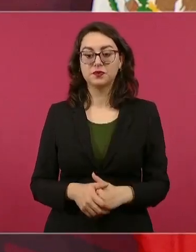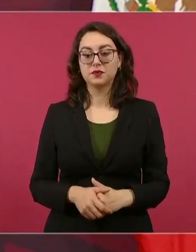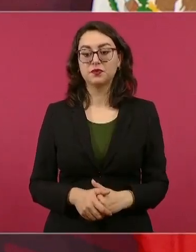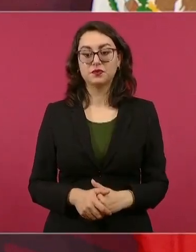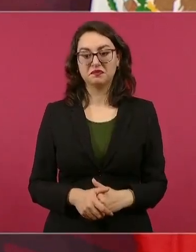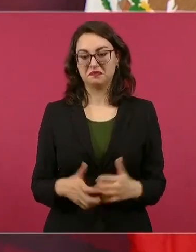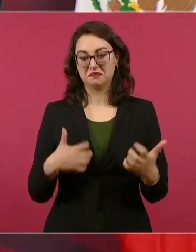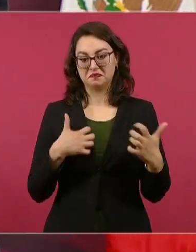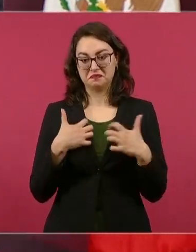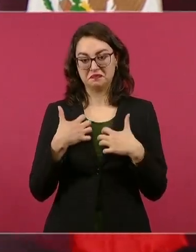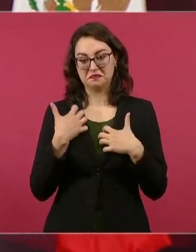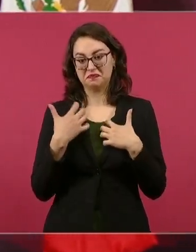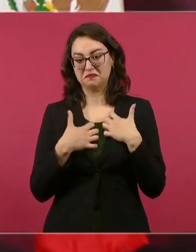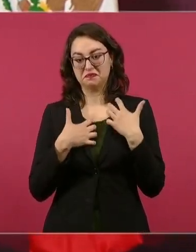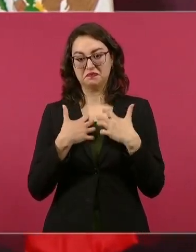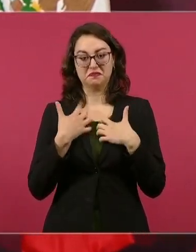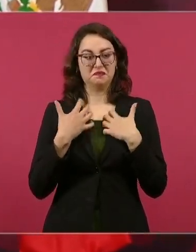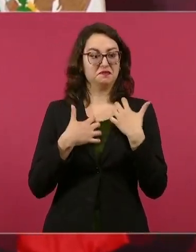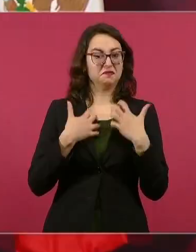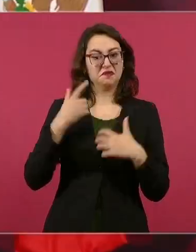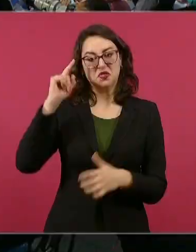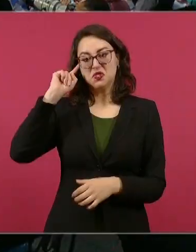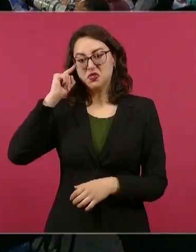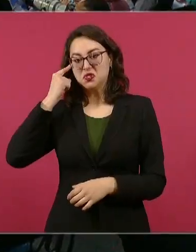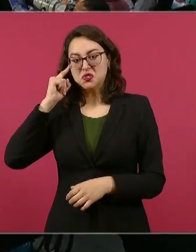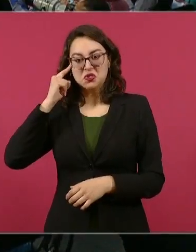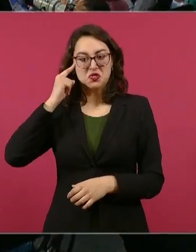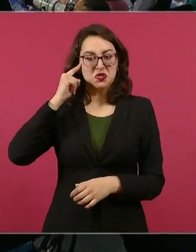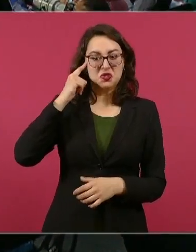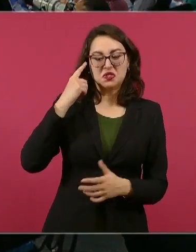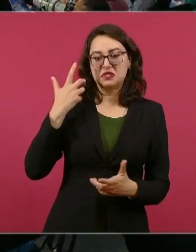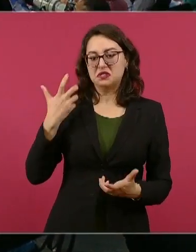andan enojadísimos, ¿no?